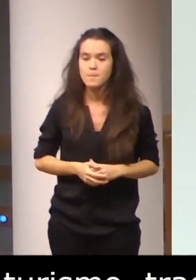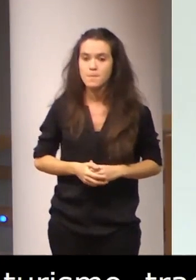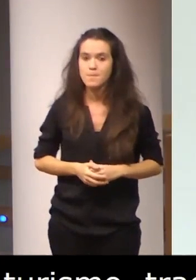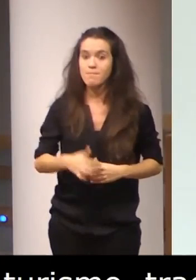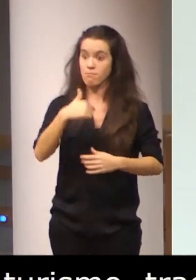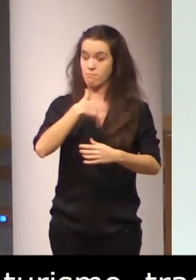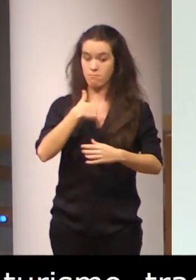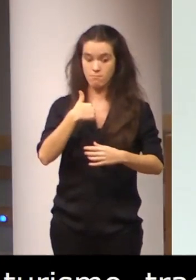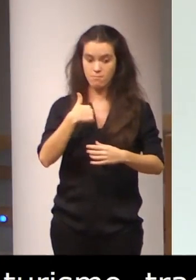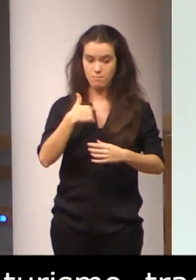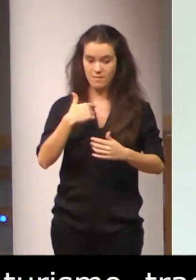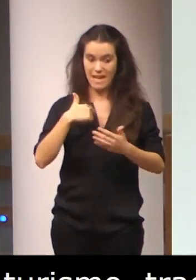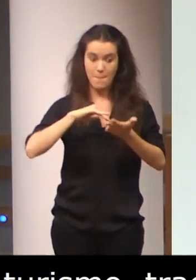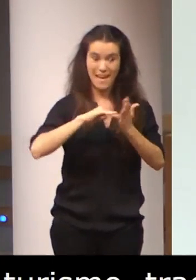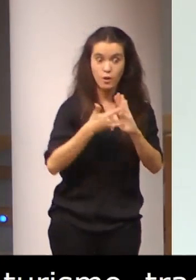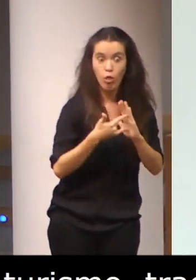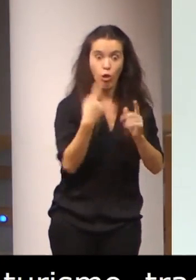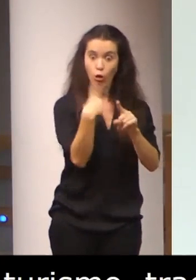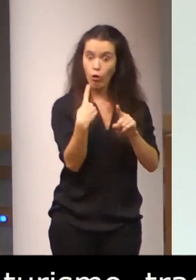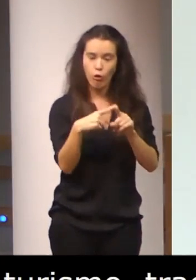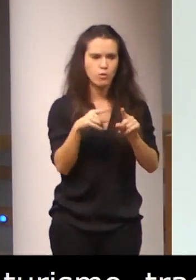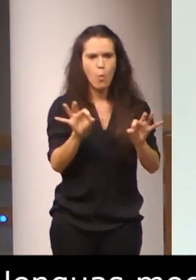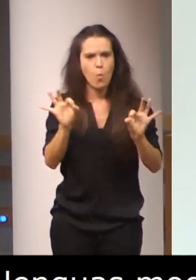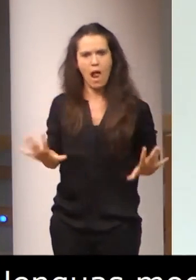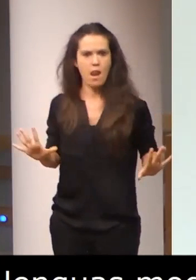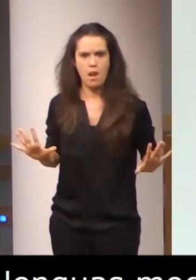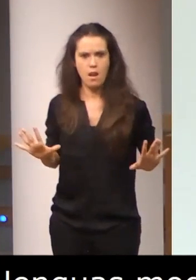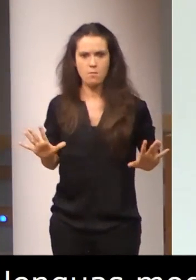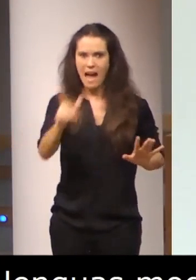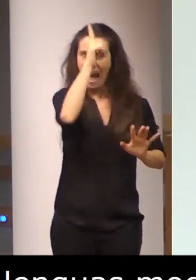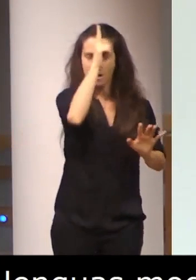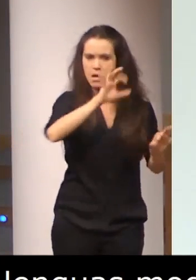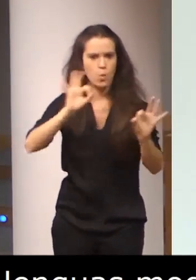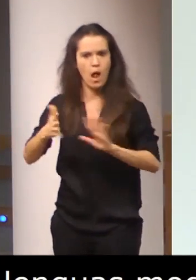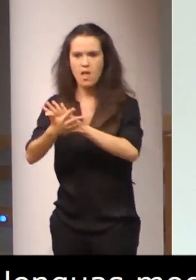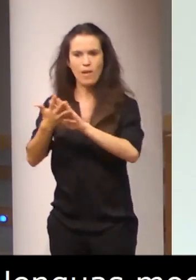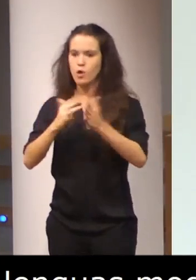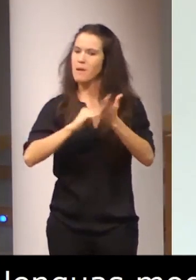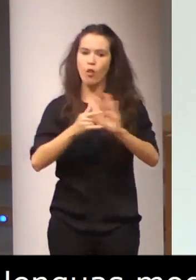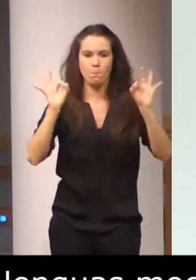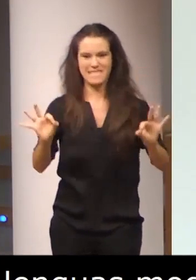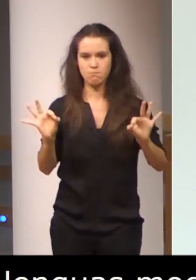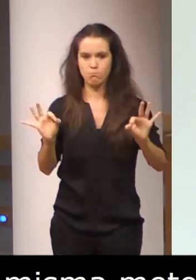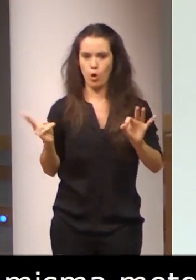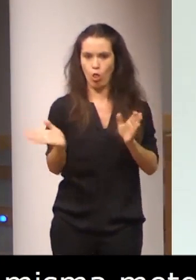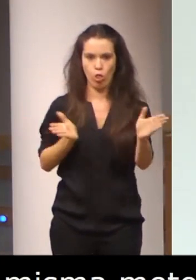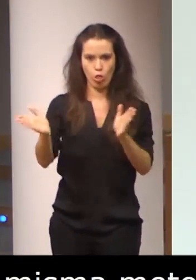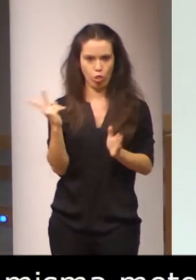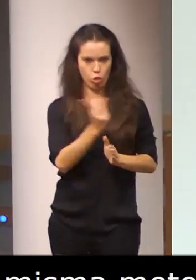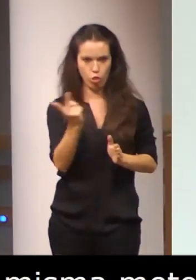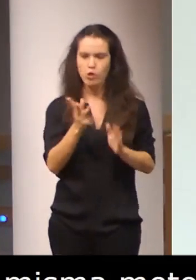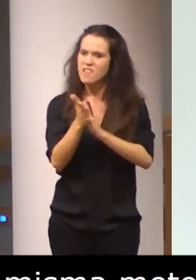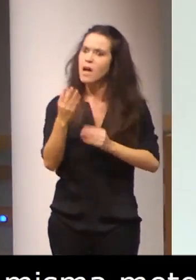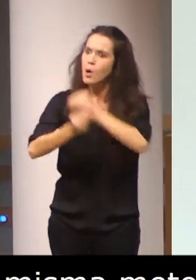empleo la misma metodología que si yo enseñara alemán en la lengua de signos. Es decir, empleo también